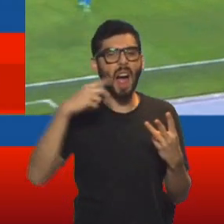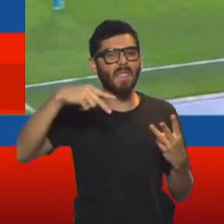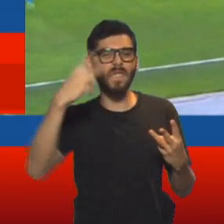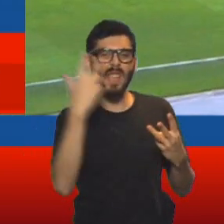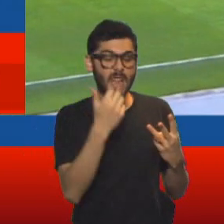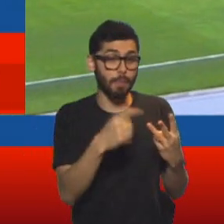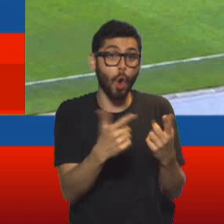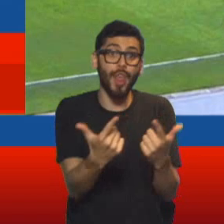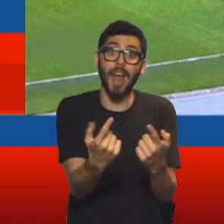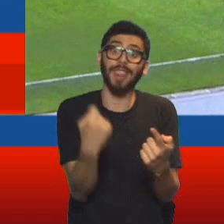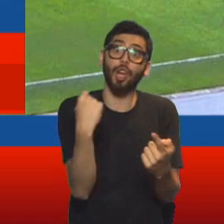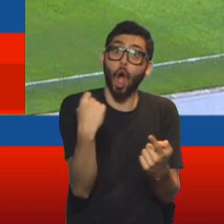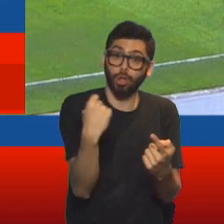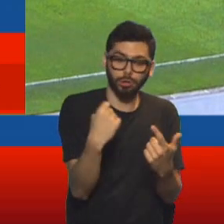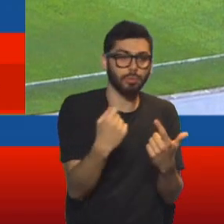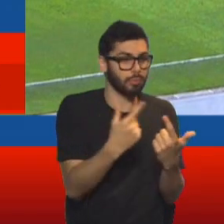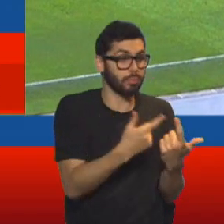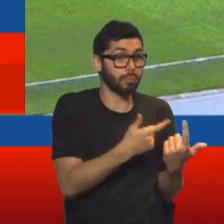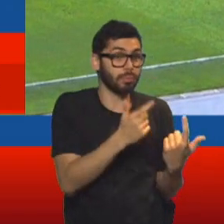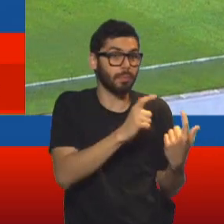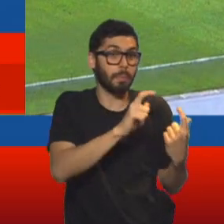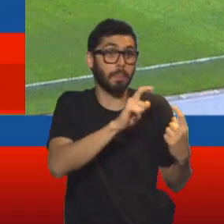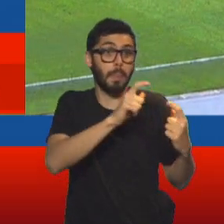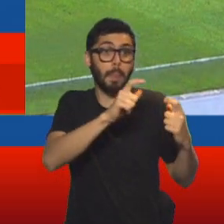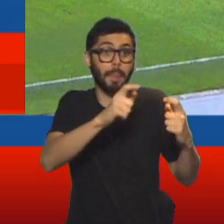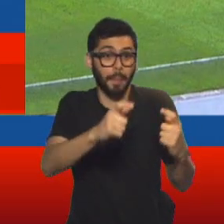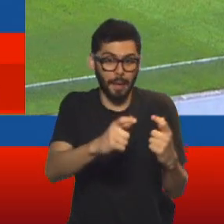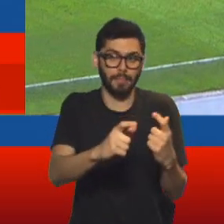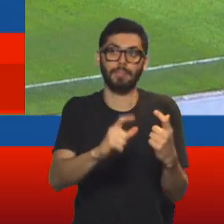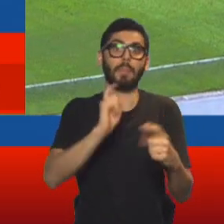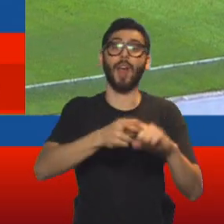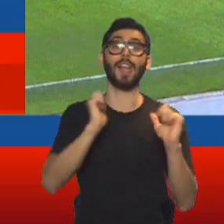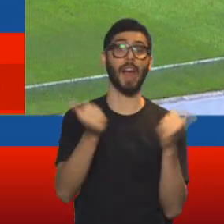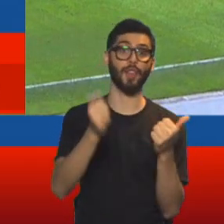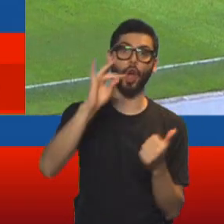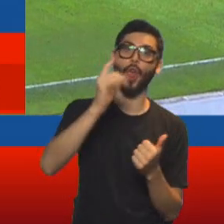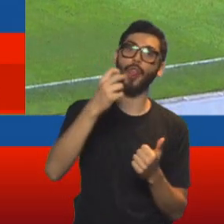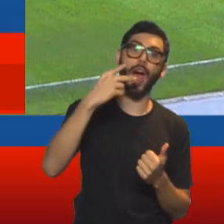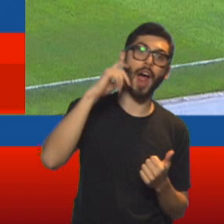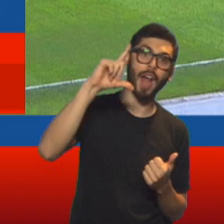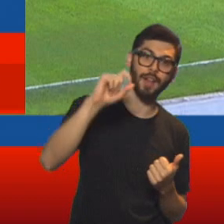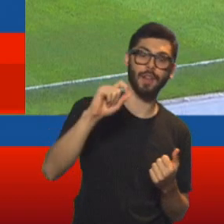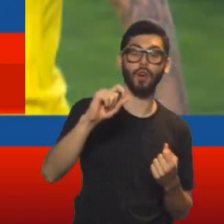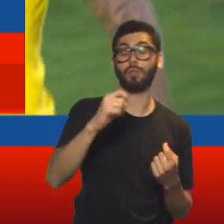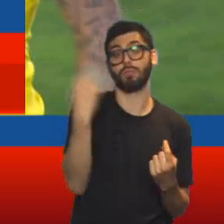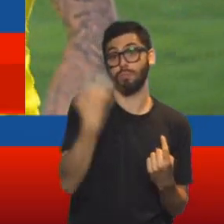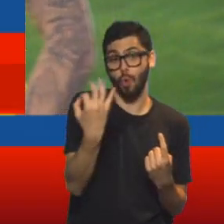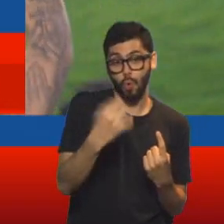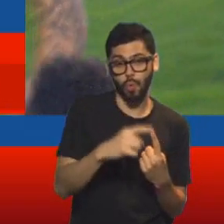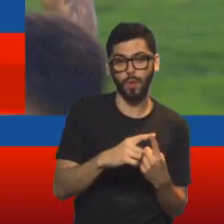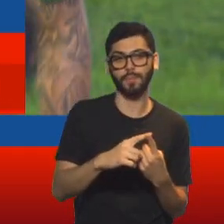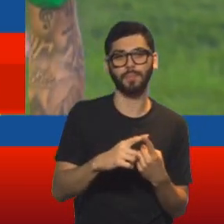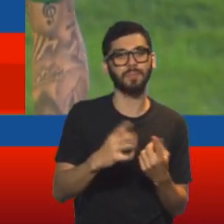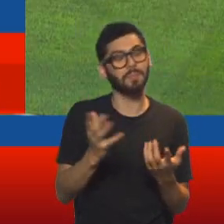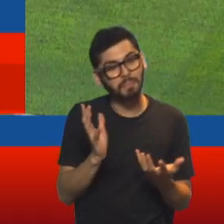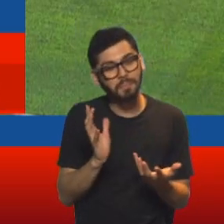delanteros tremendos que tiene y con los laterales como siempre. Danilo, jugador fantástico. Sí.